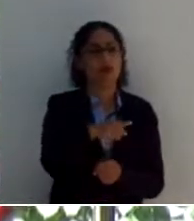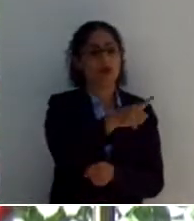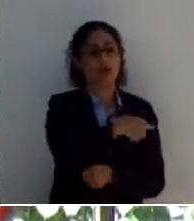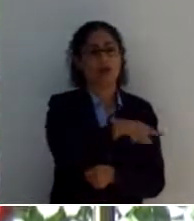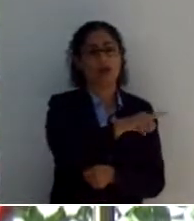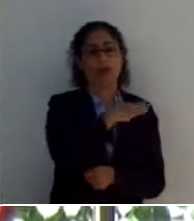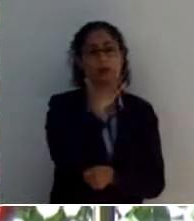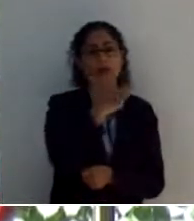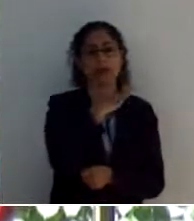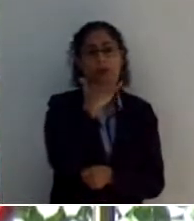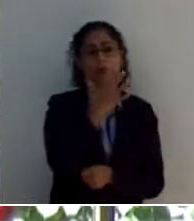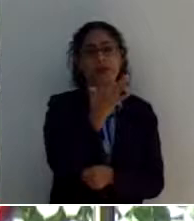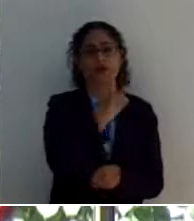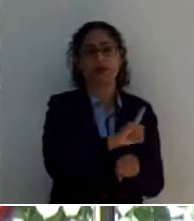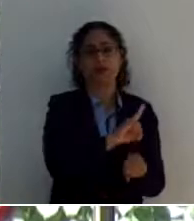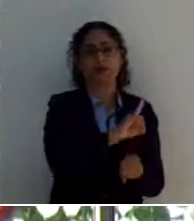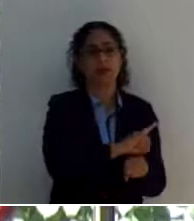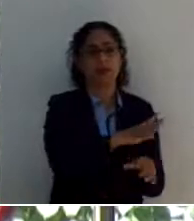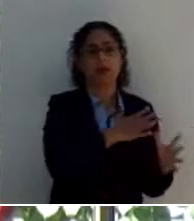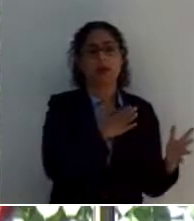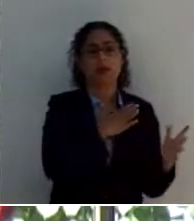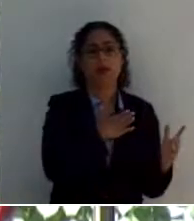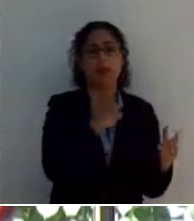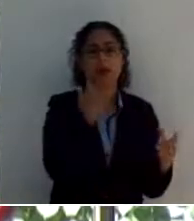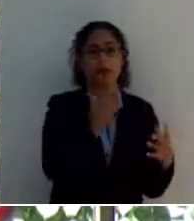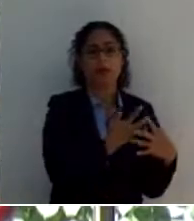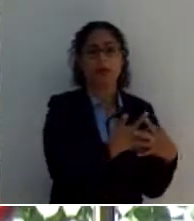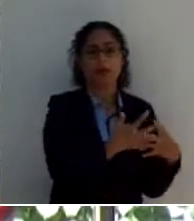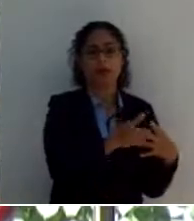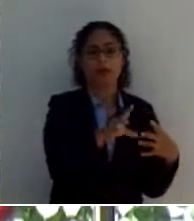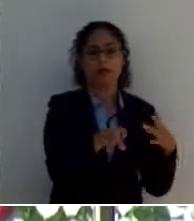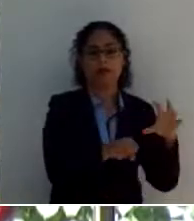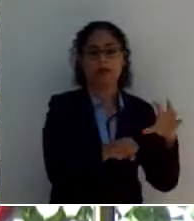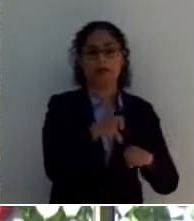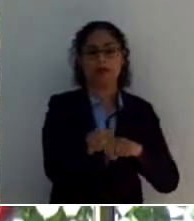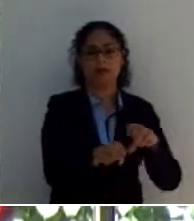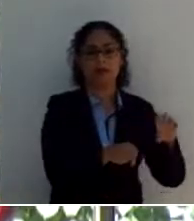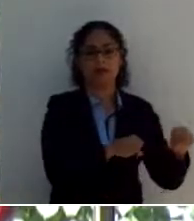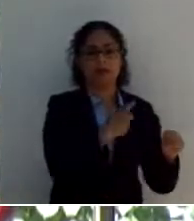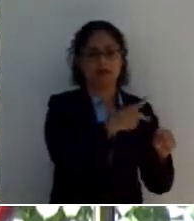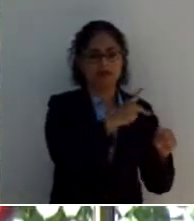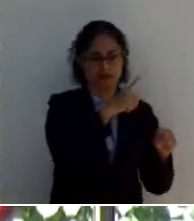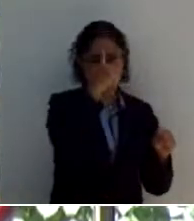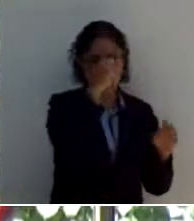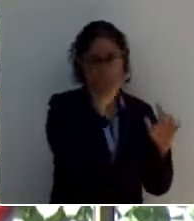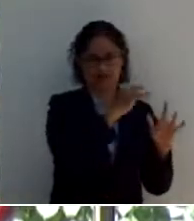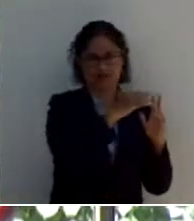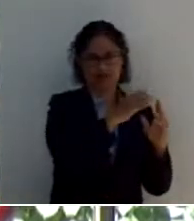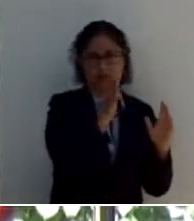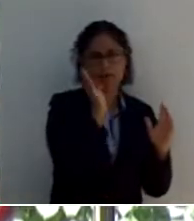su lógica de ganar territorio y de seguir en sus perversas actividades,